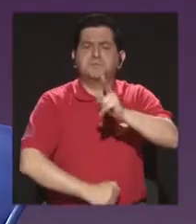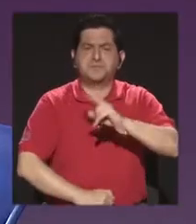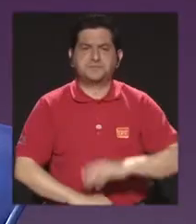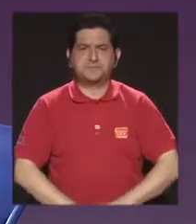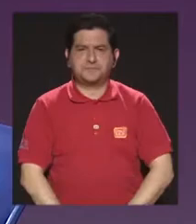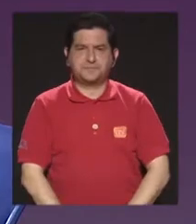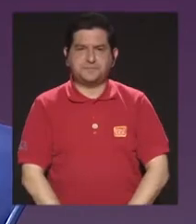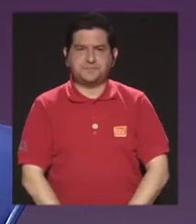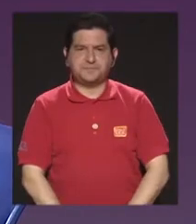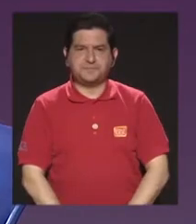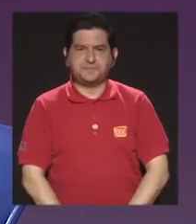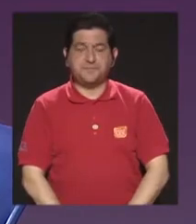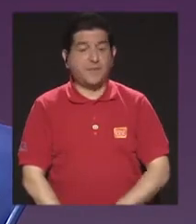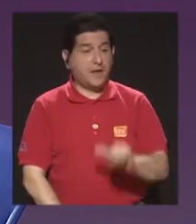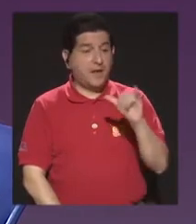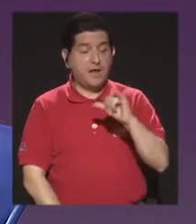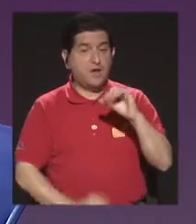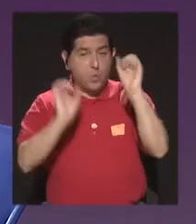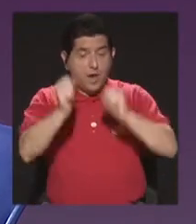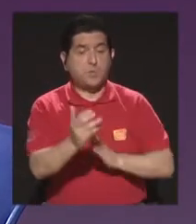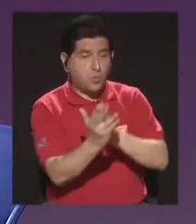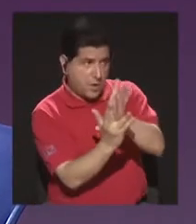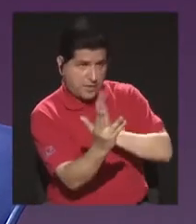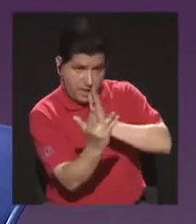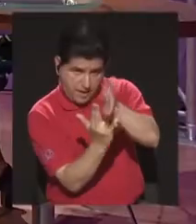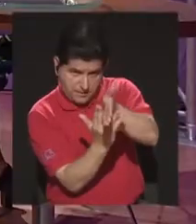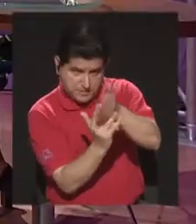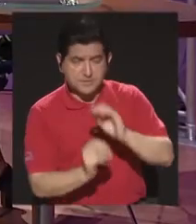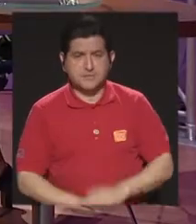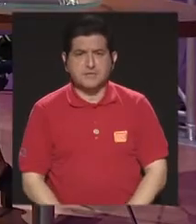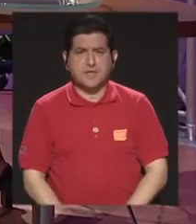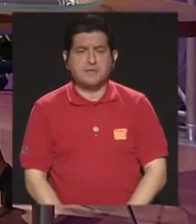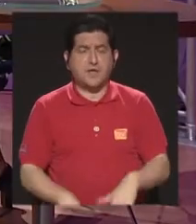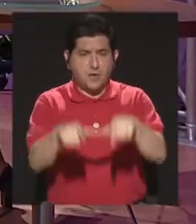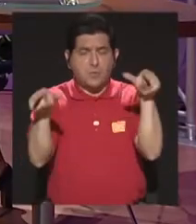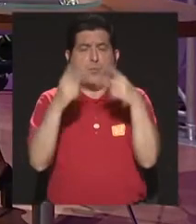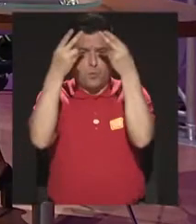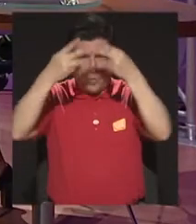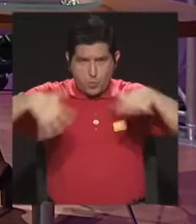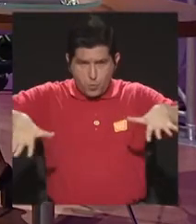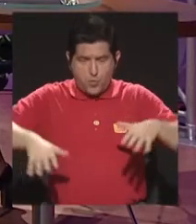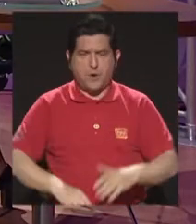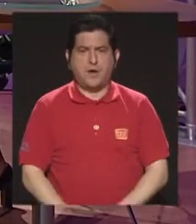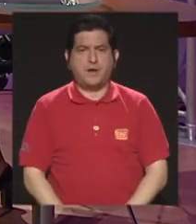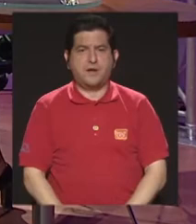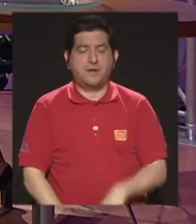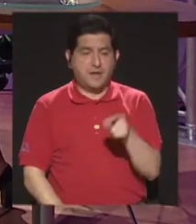Y también pueden accesar por nuestro sitio web, que es